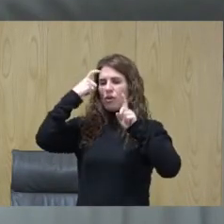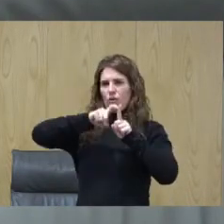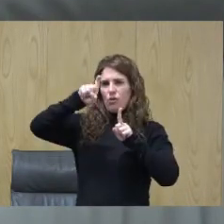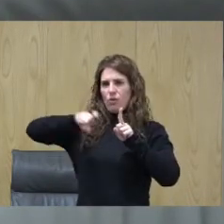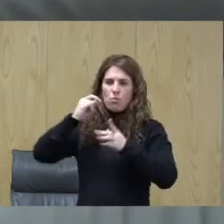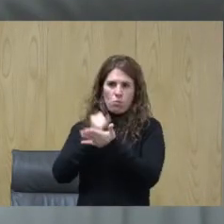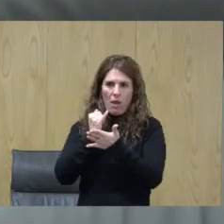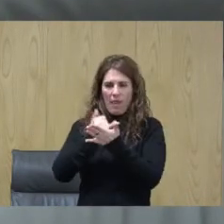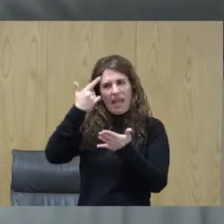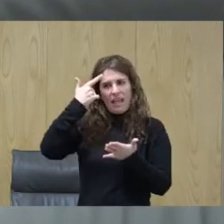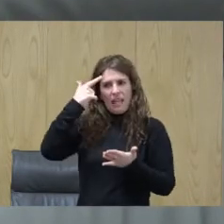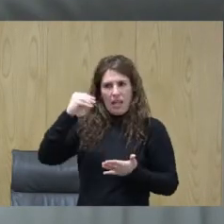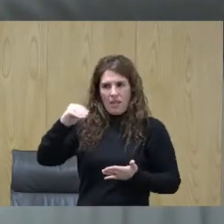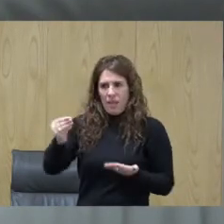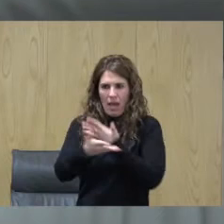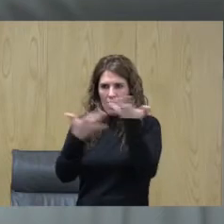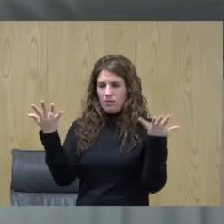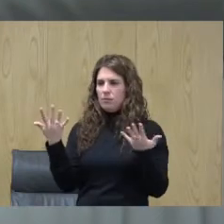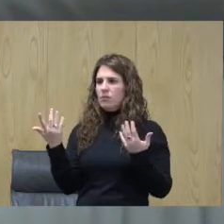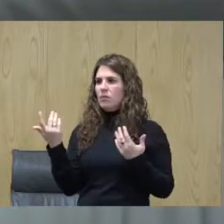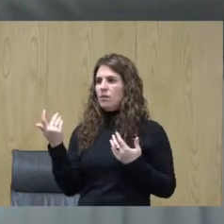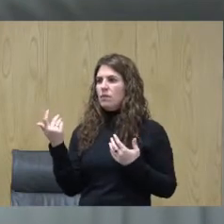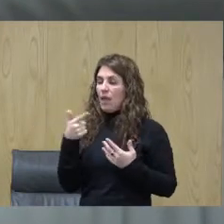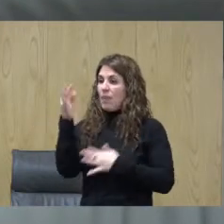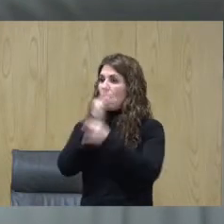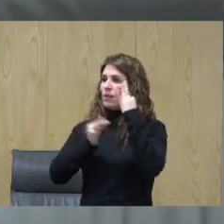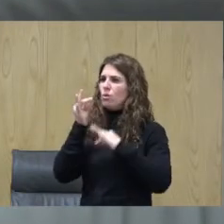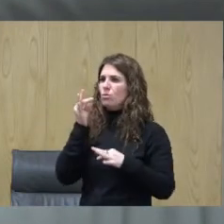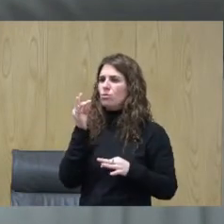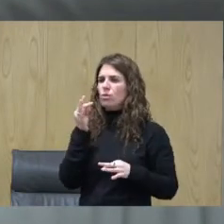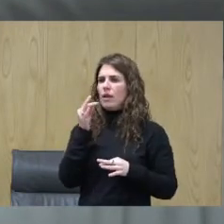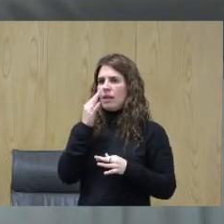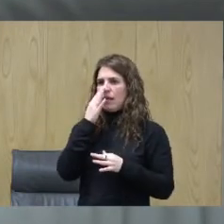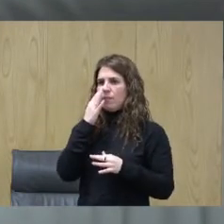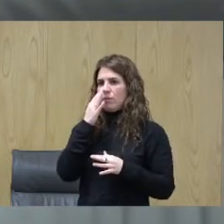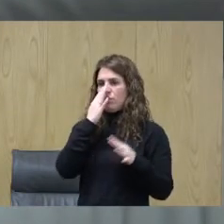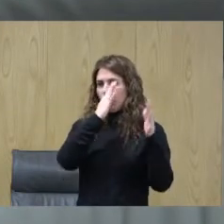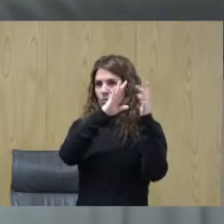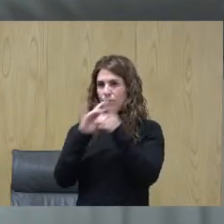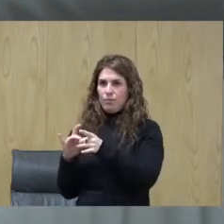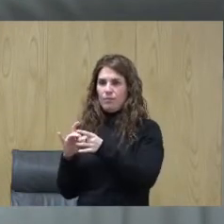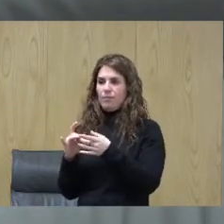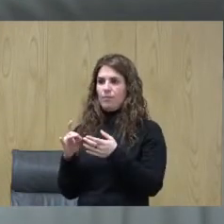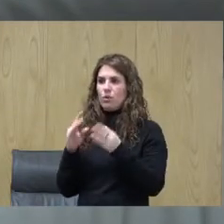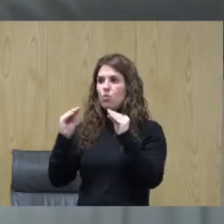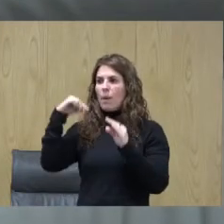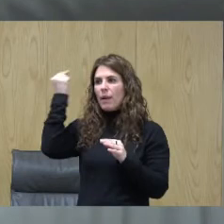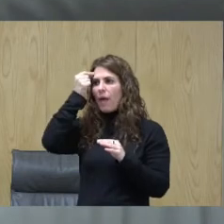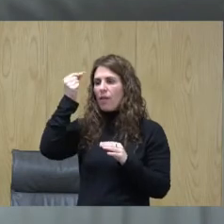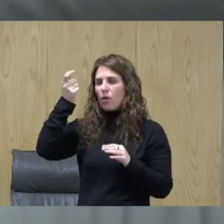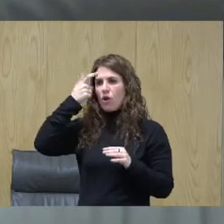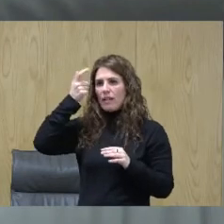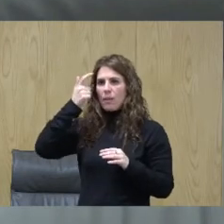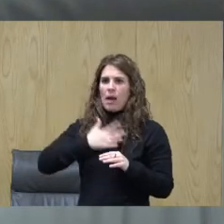de inteligencia. Y entonces esos son datos que afectan directamente a su materia cognitiva, a su habilidad cognitiva, a su